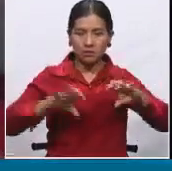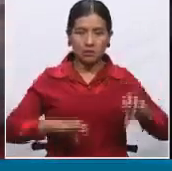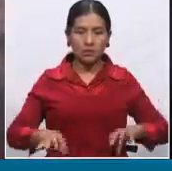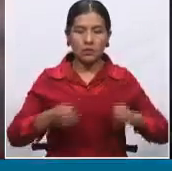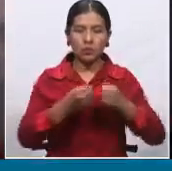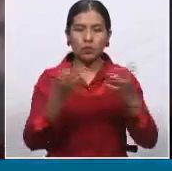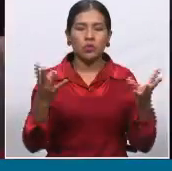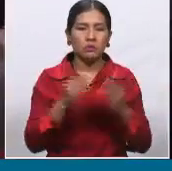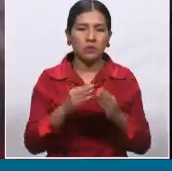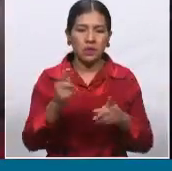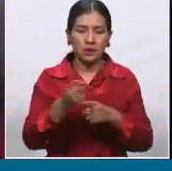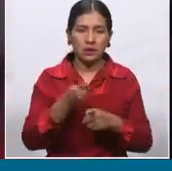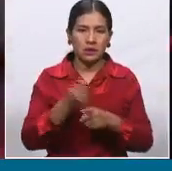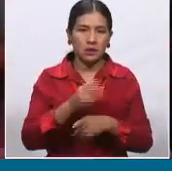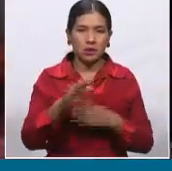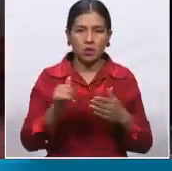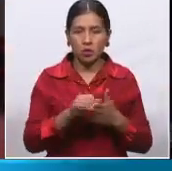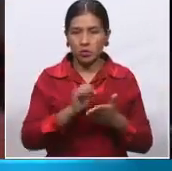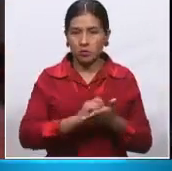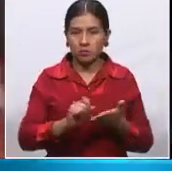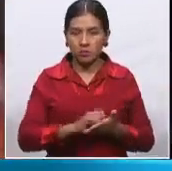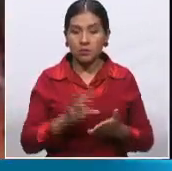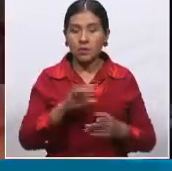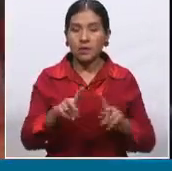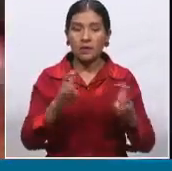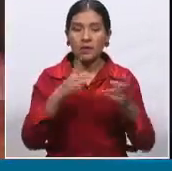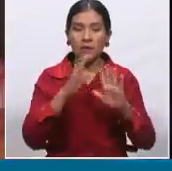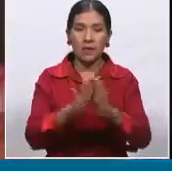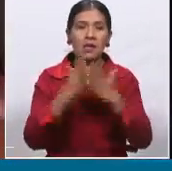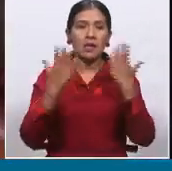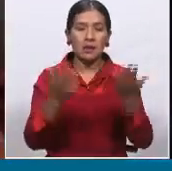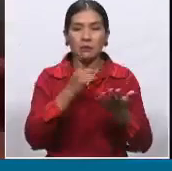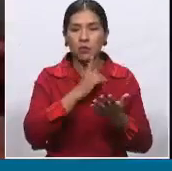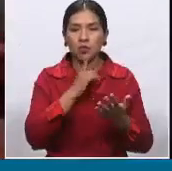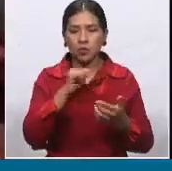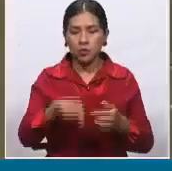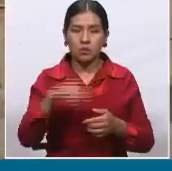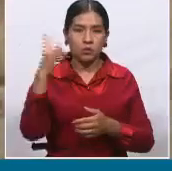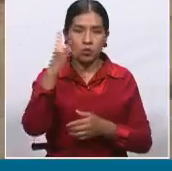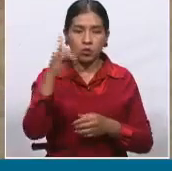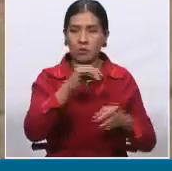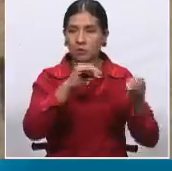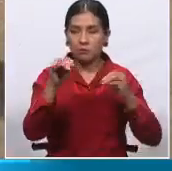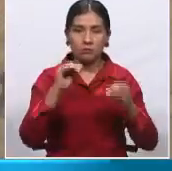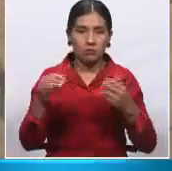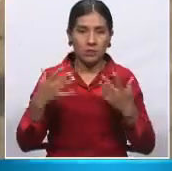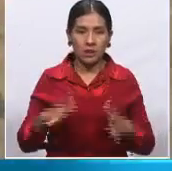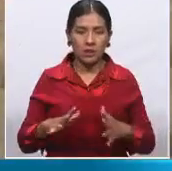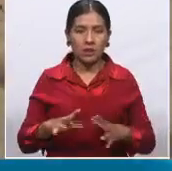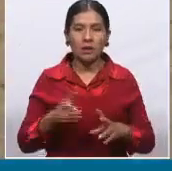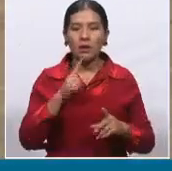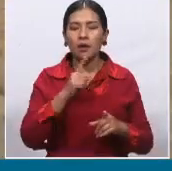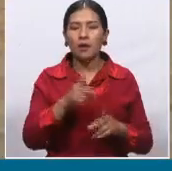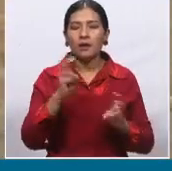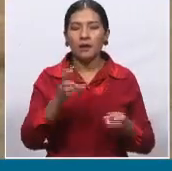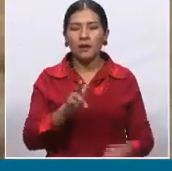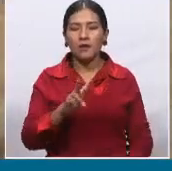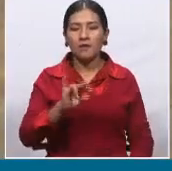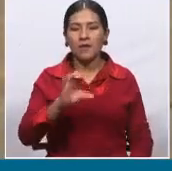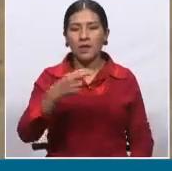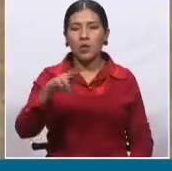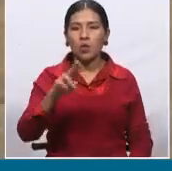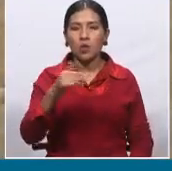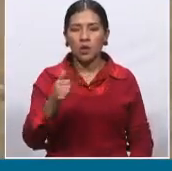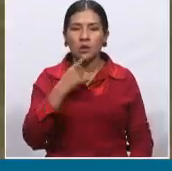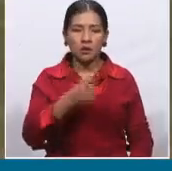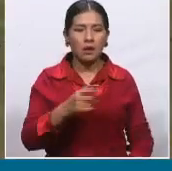pero en el Libro Rojo que se maneja en Bolivia, la existencia de la vicuña no está en